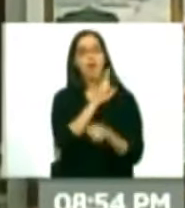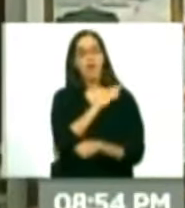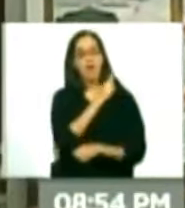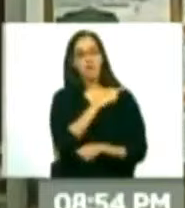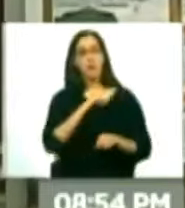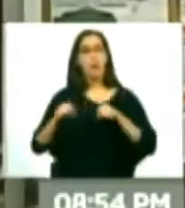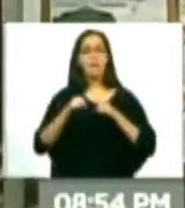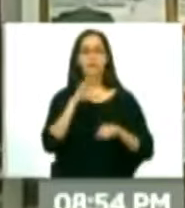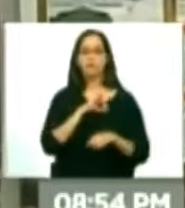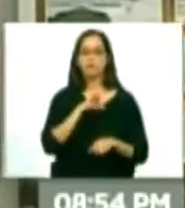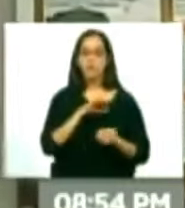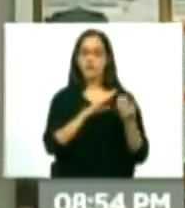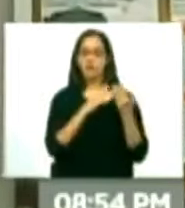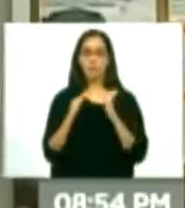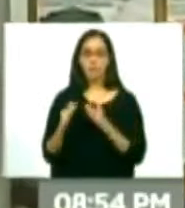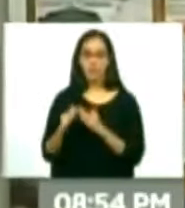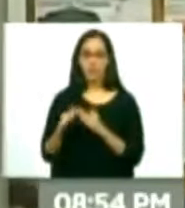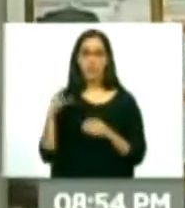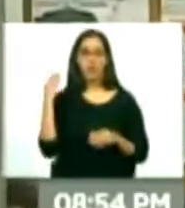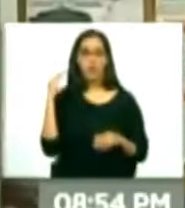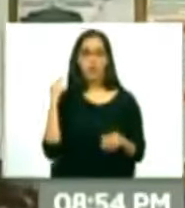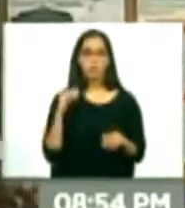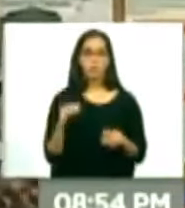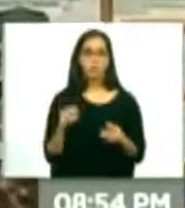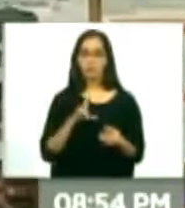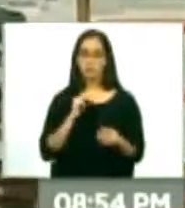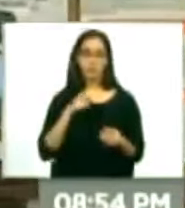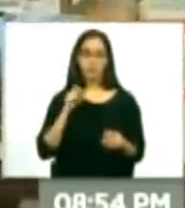sociales, de comunidades en Colombia. Les estorban.